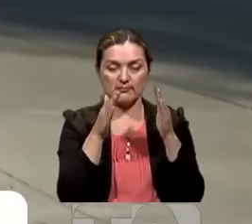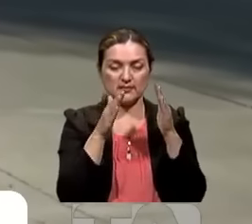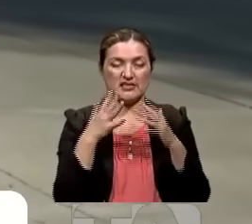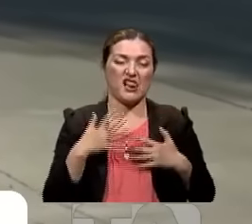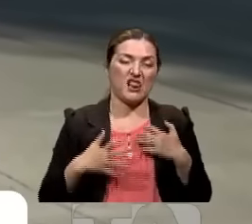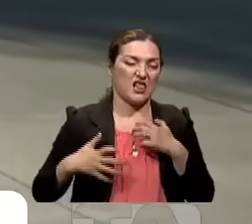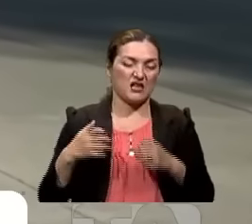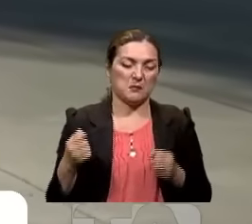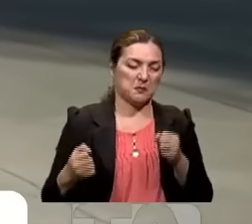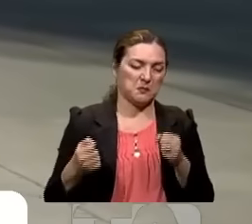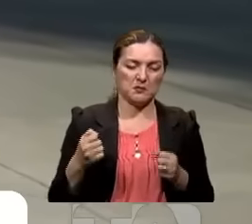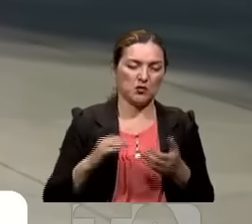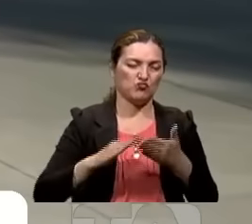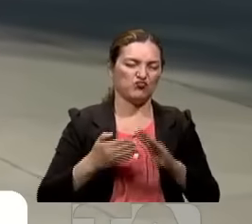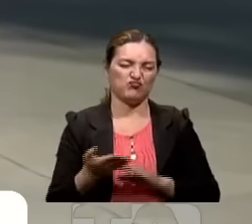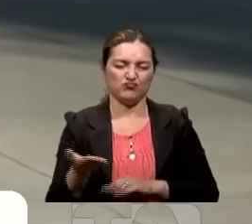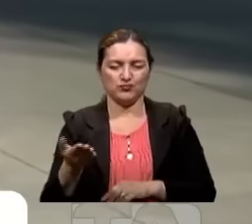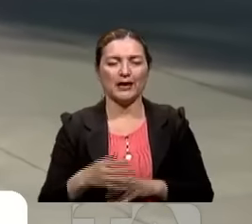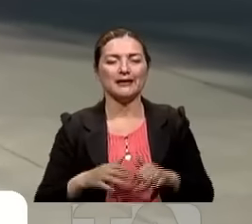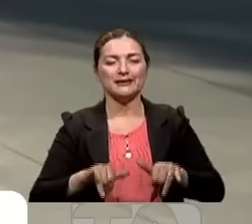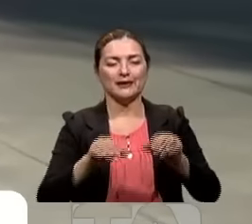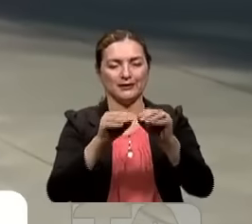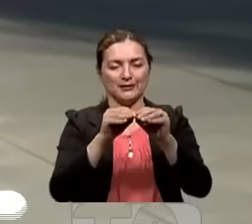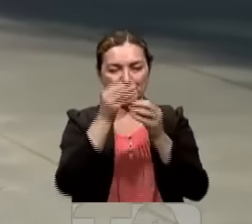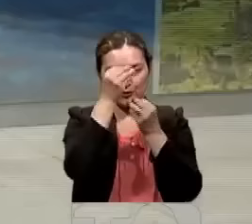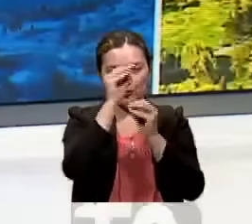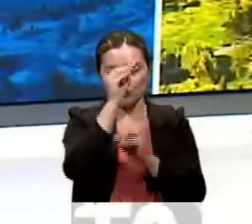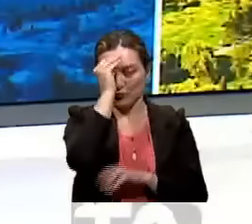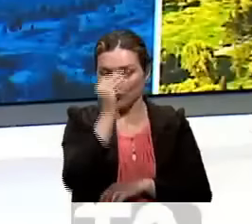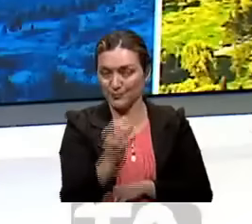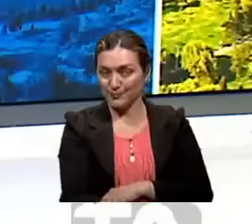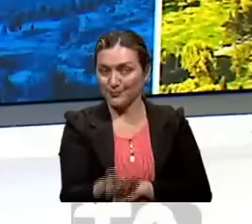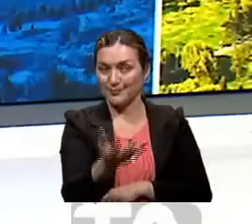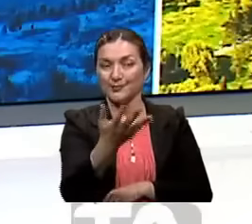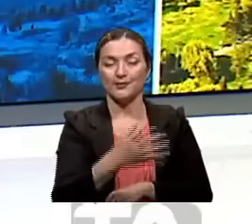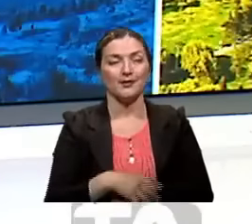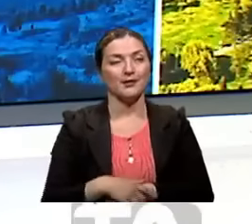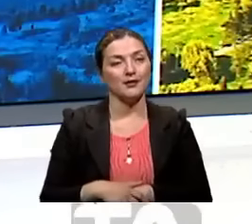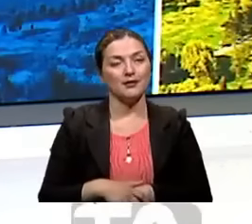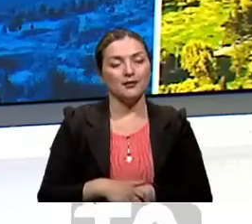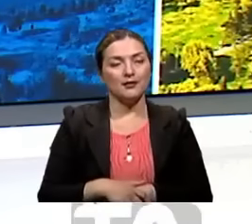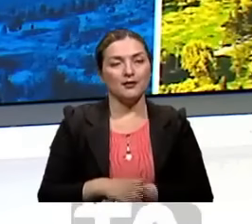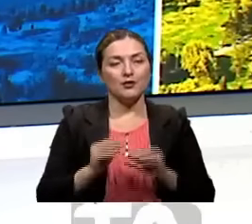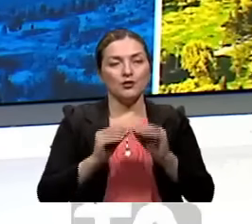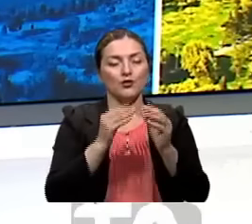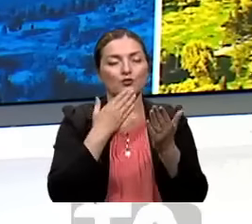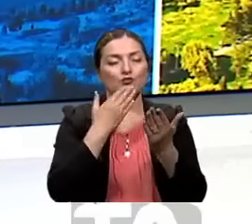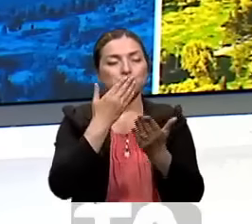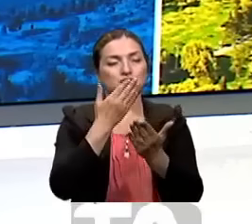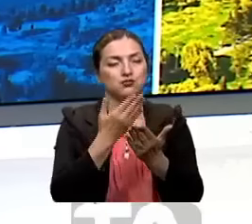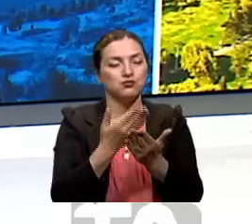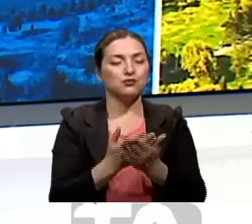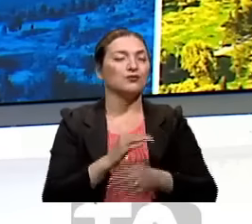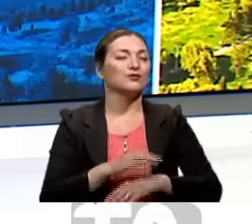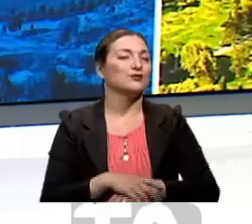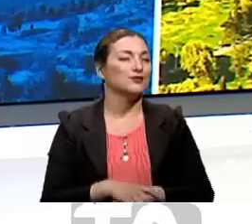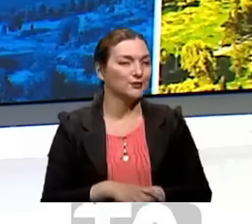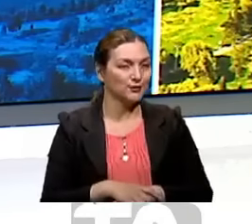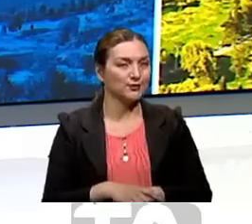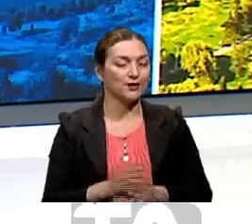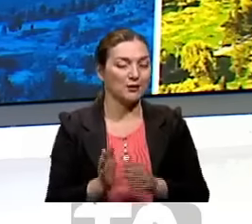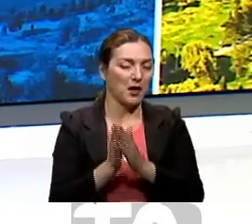en los conductores y obviamente en la comunidad. Regreso a estudios que tienen más información. Buenos días. Buenos días, Michelle. Muchísimas gracias por ese reporte y también nos